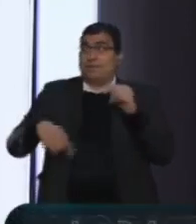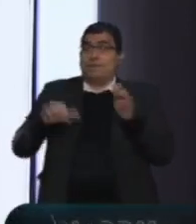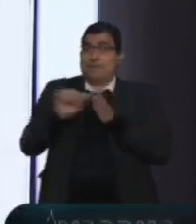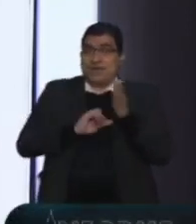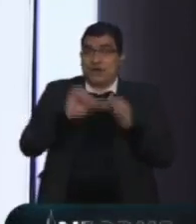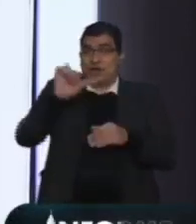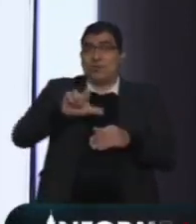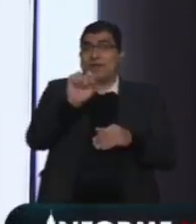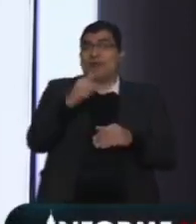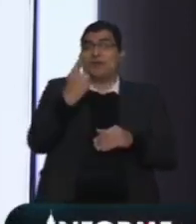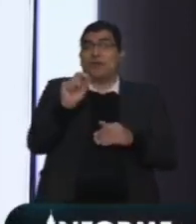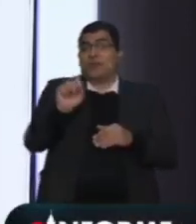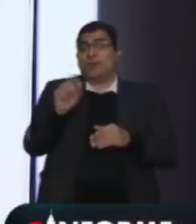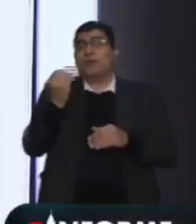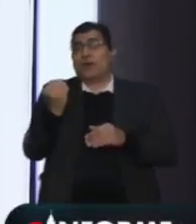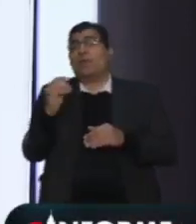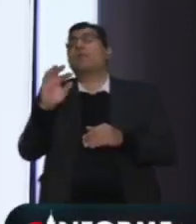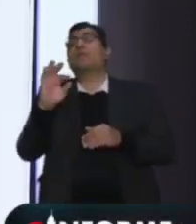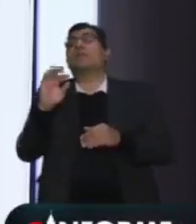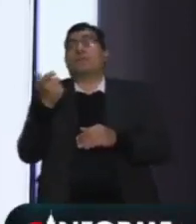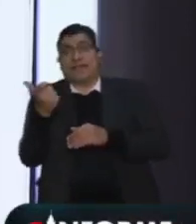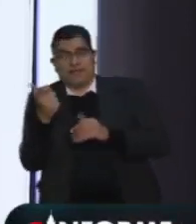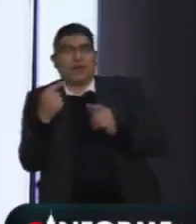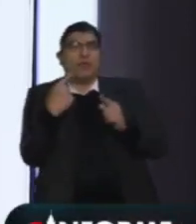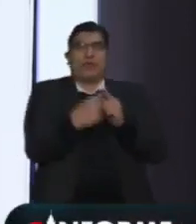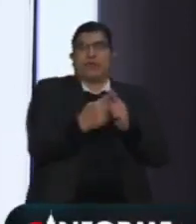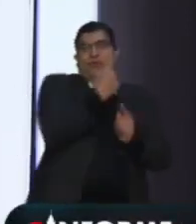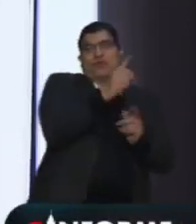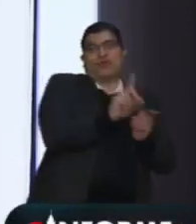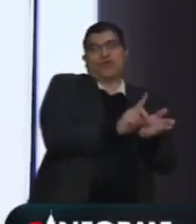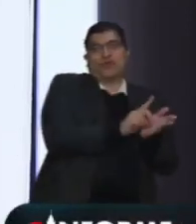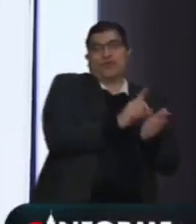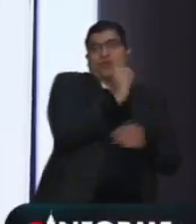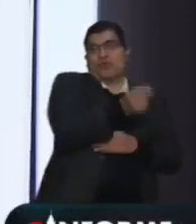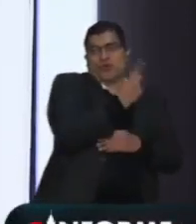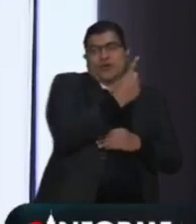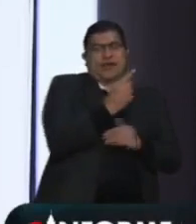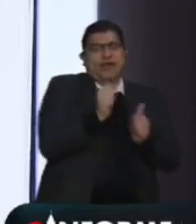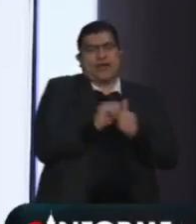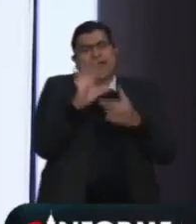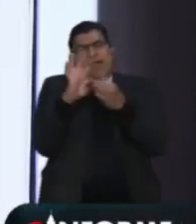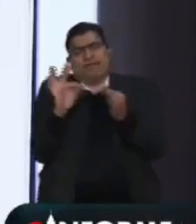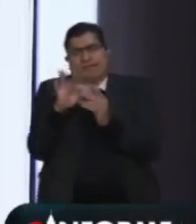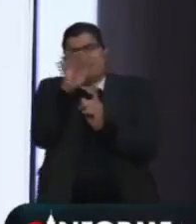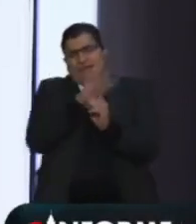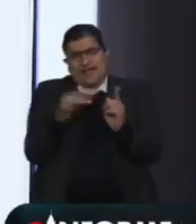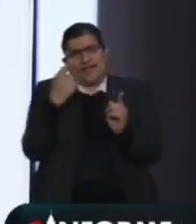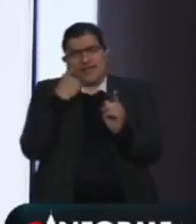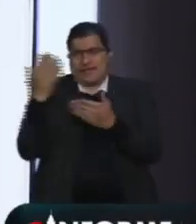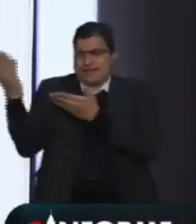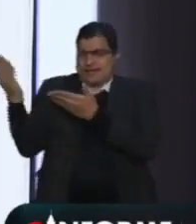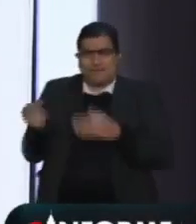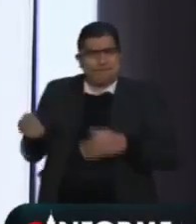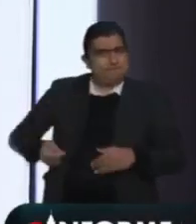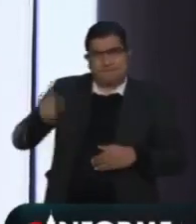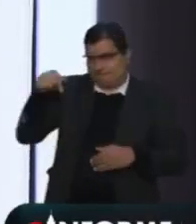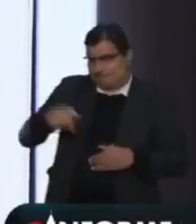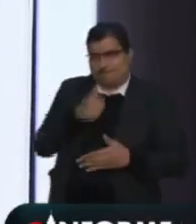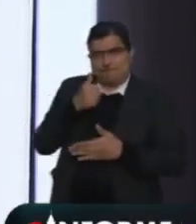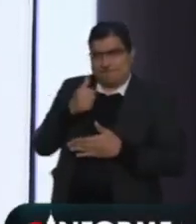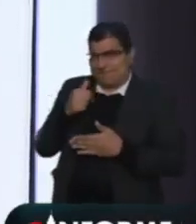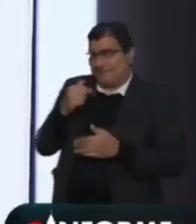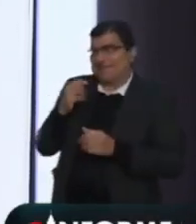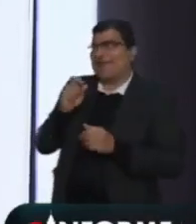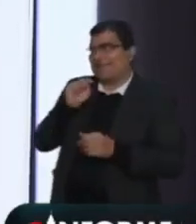de 21.9 pesos por dólar. Para hablar sobre todo este escenario, recibimos por primera vez aquí en el estudio